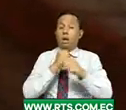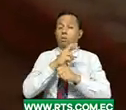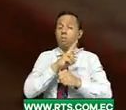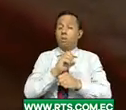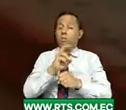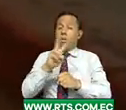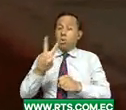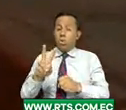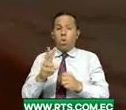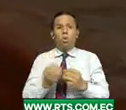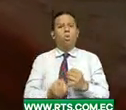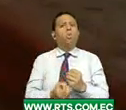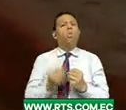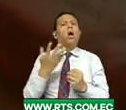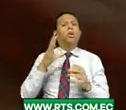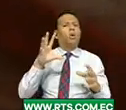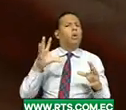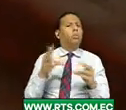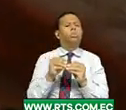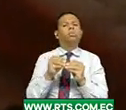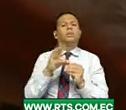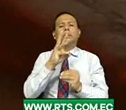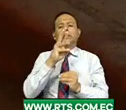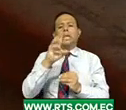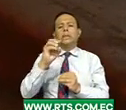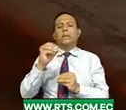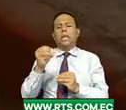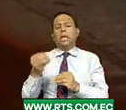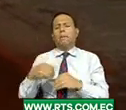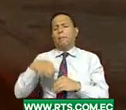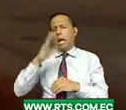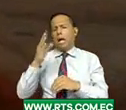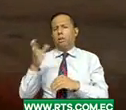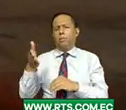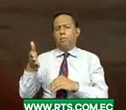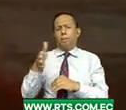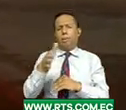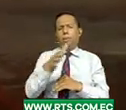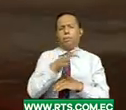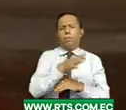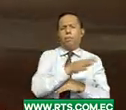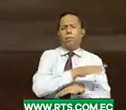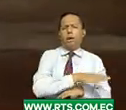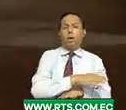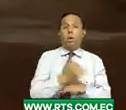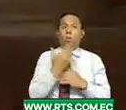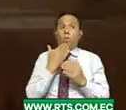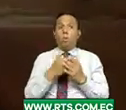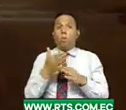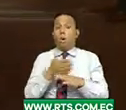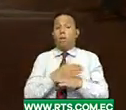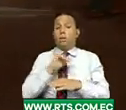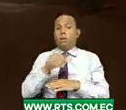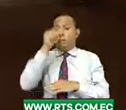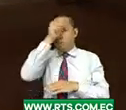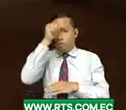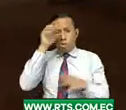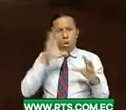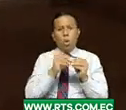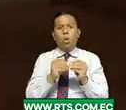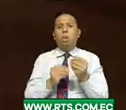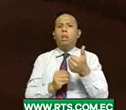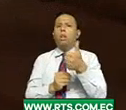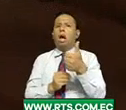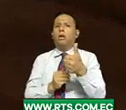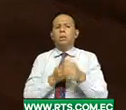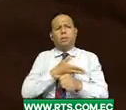las 600 muertes violentas, y tan solo este fin de semana se registraron al menos 10 sicariatos. Hemos tratado de